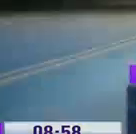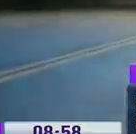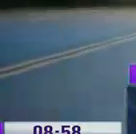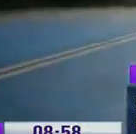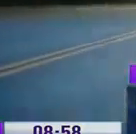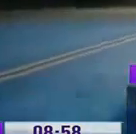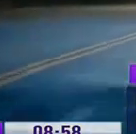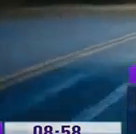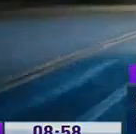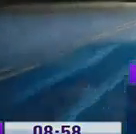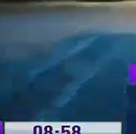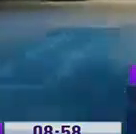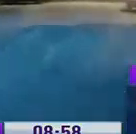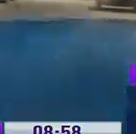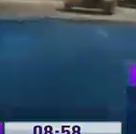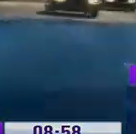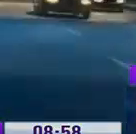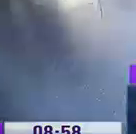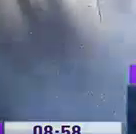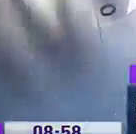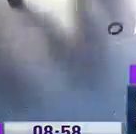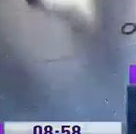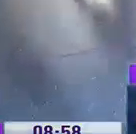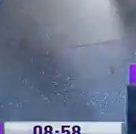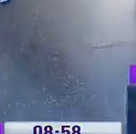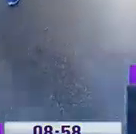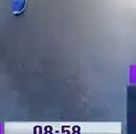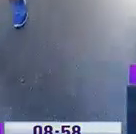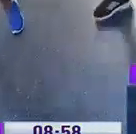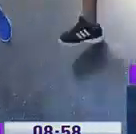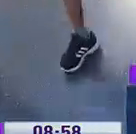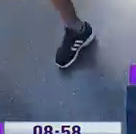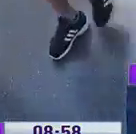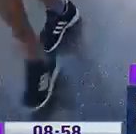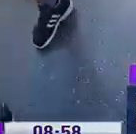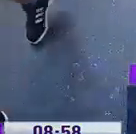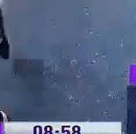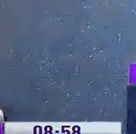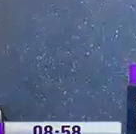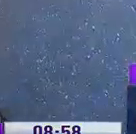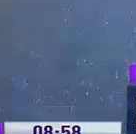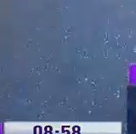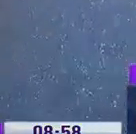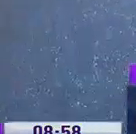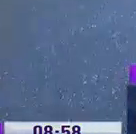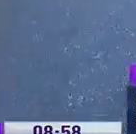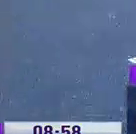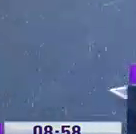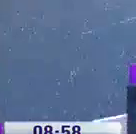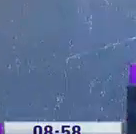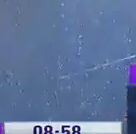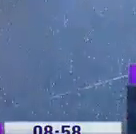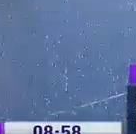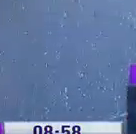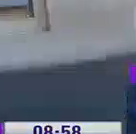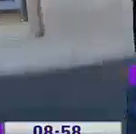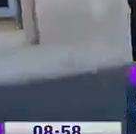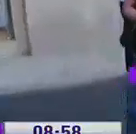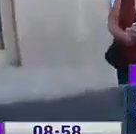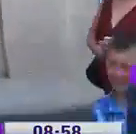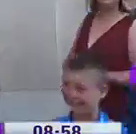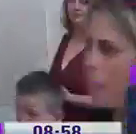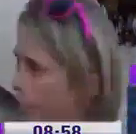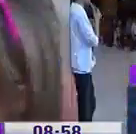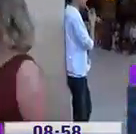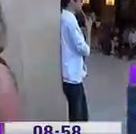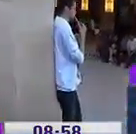de los que se añadan al ya muy concurrido Paseo de la Fama de Hollywood. Así lo ha anunciado la Cámara de